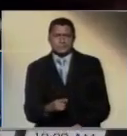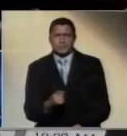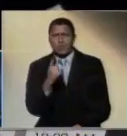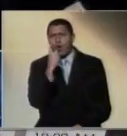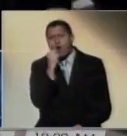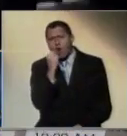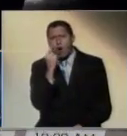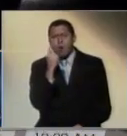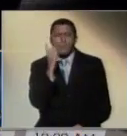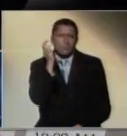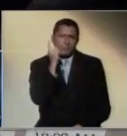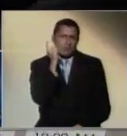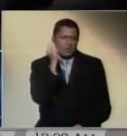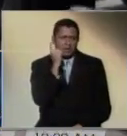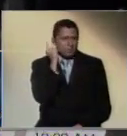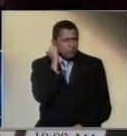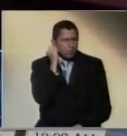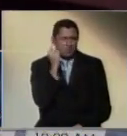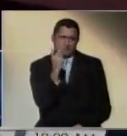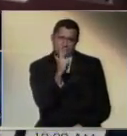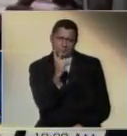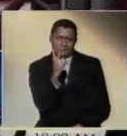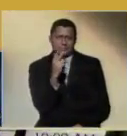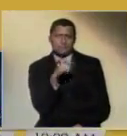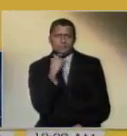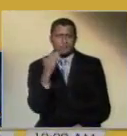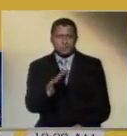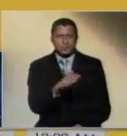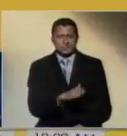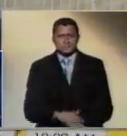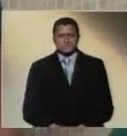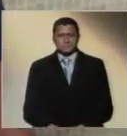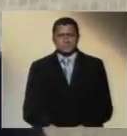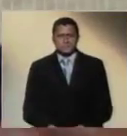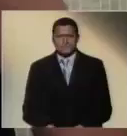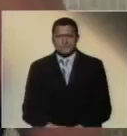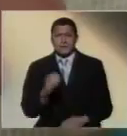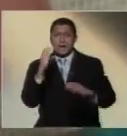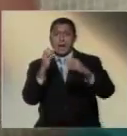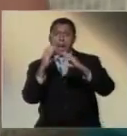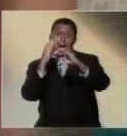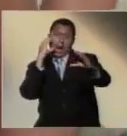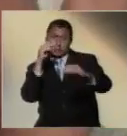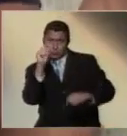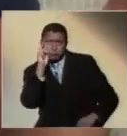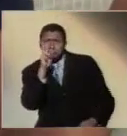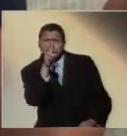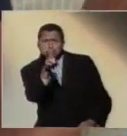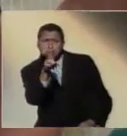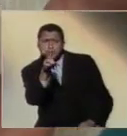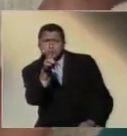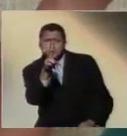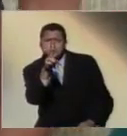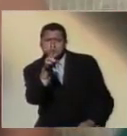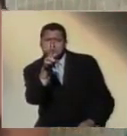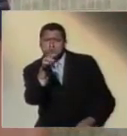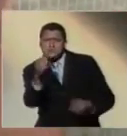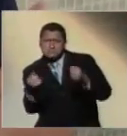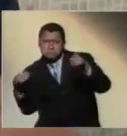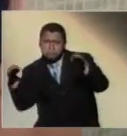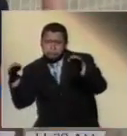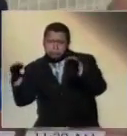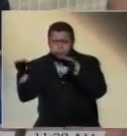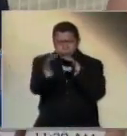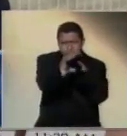como un menor masculino fallecido. El autobús que venía de allá para acá le quitó la